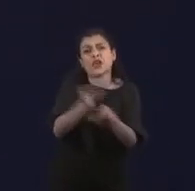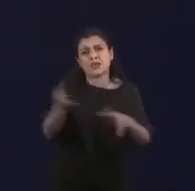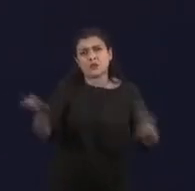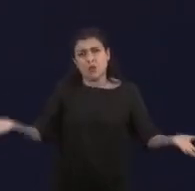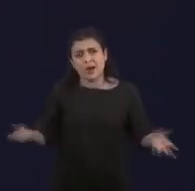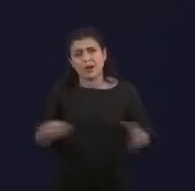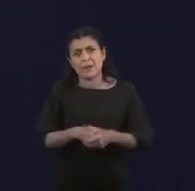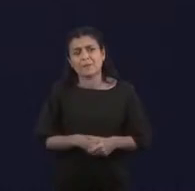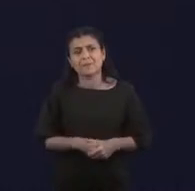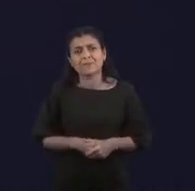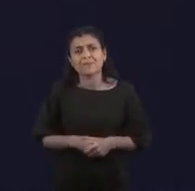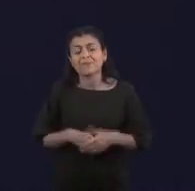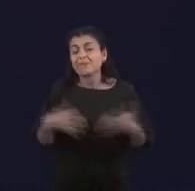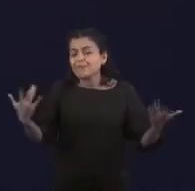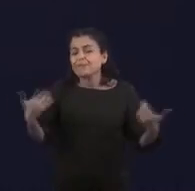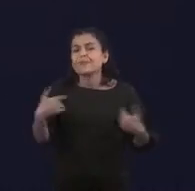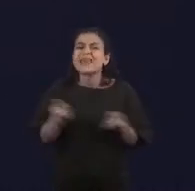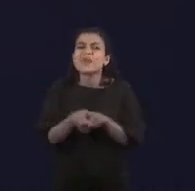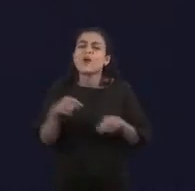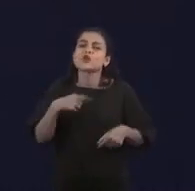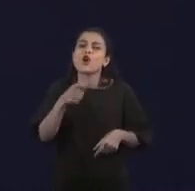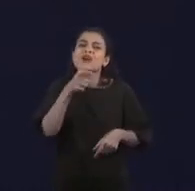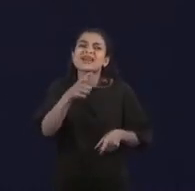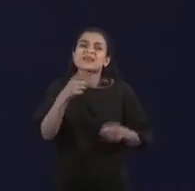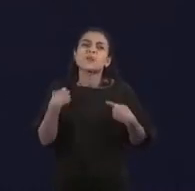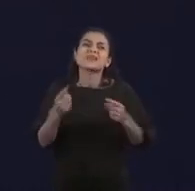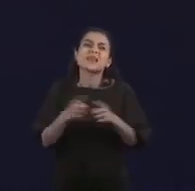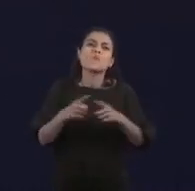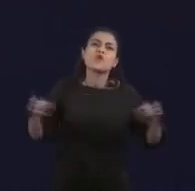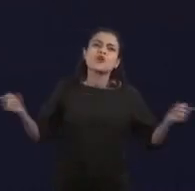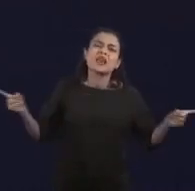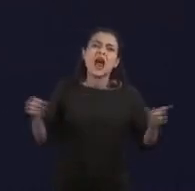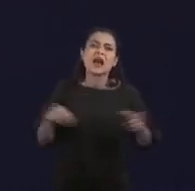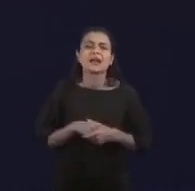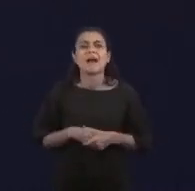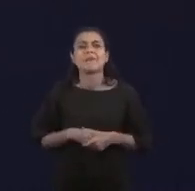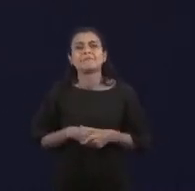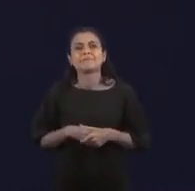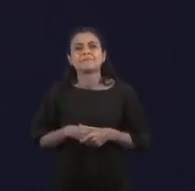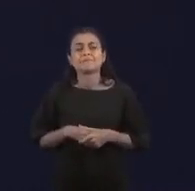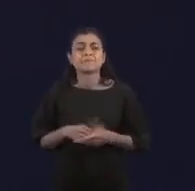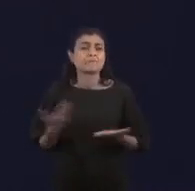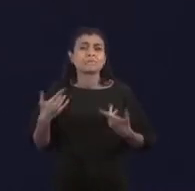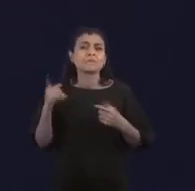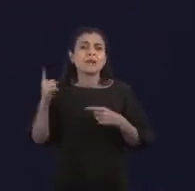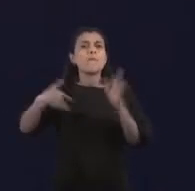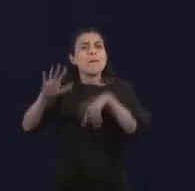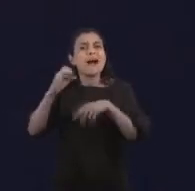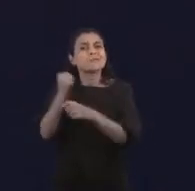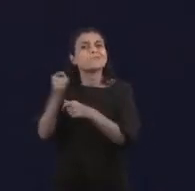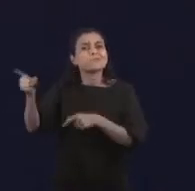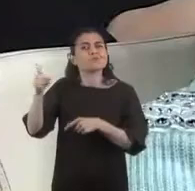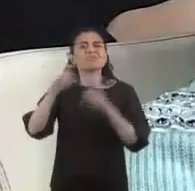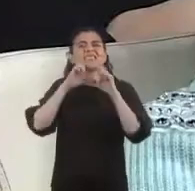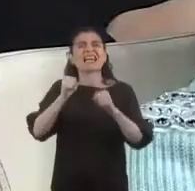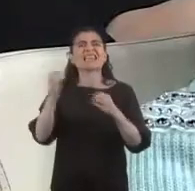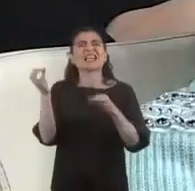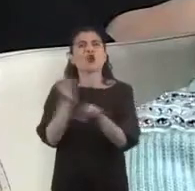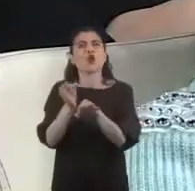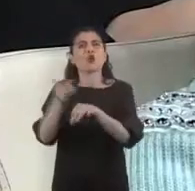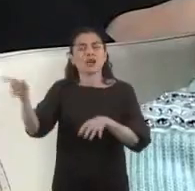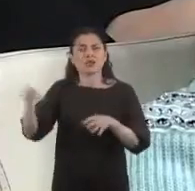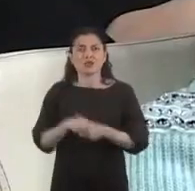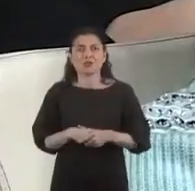una respuesta que más allá que me extendí, te la debe dar nuestro secretario de Educación. Bueno, buenos días, mi